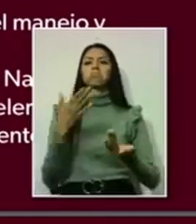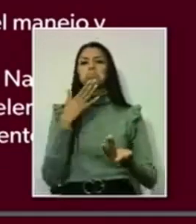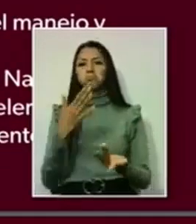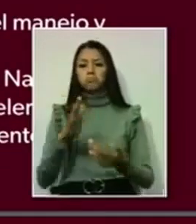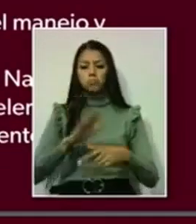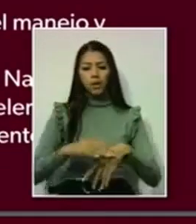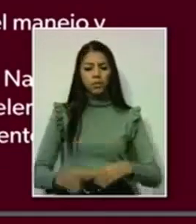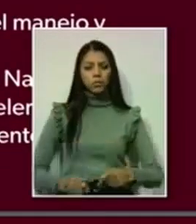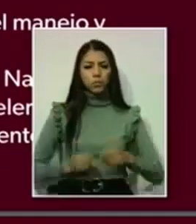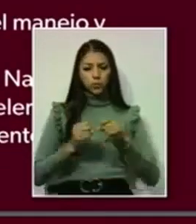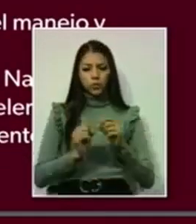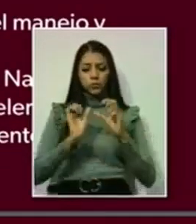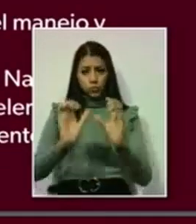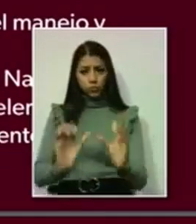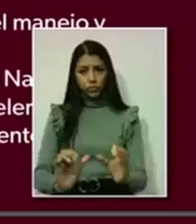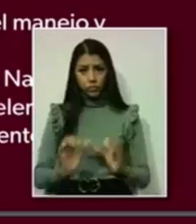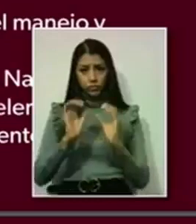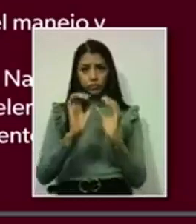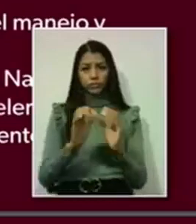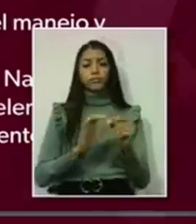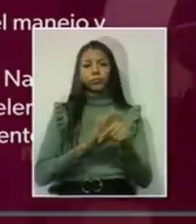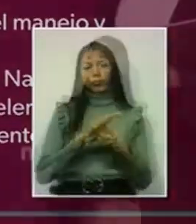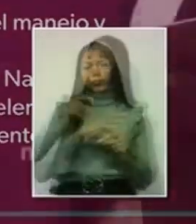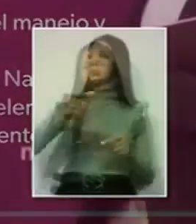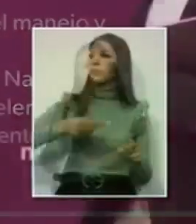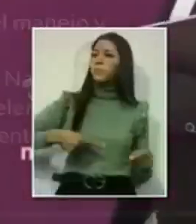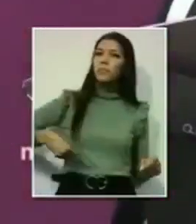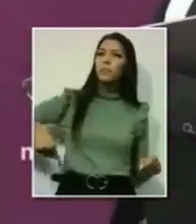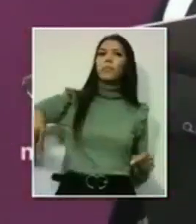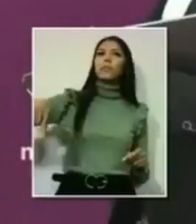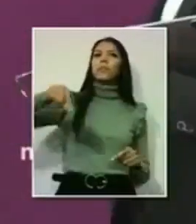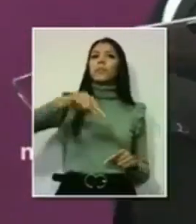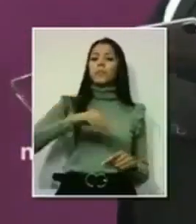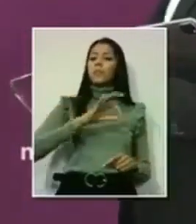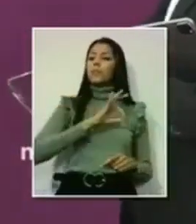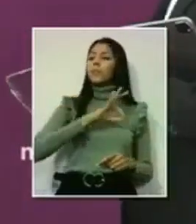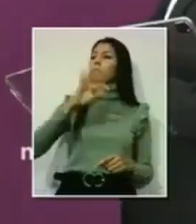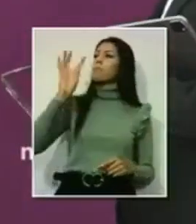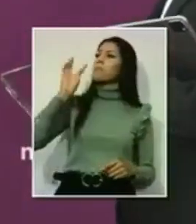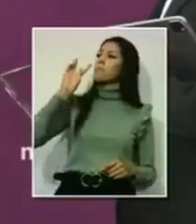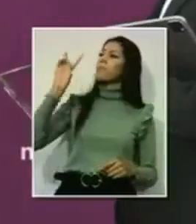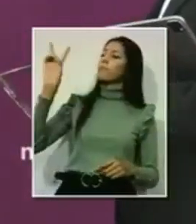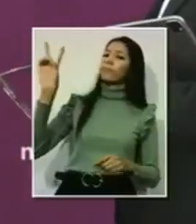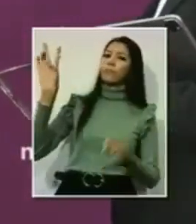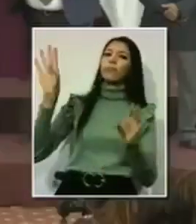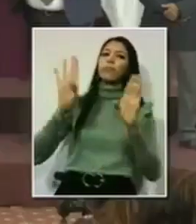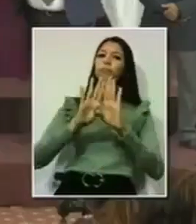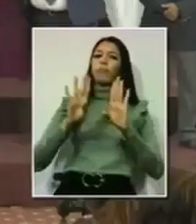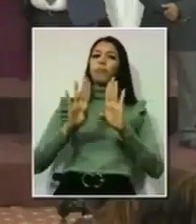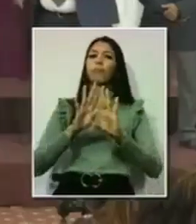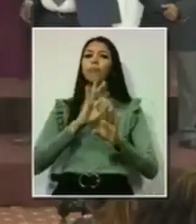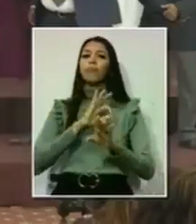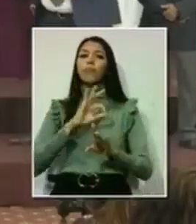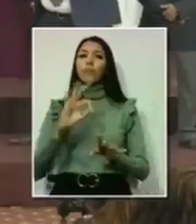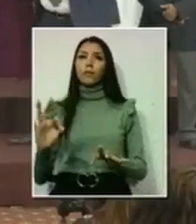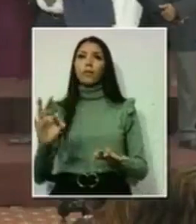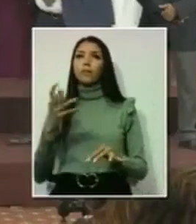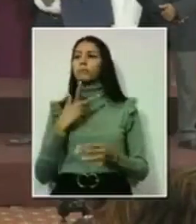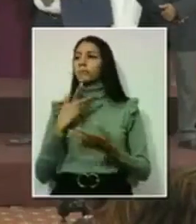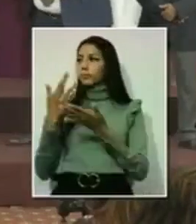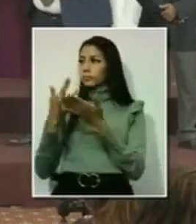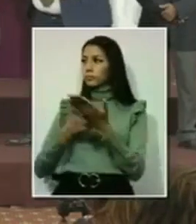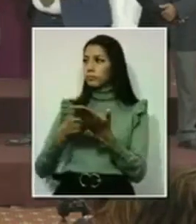general el cuidado de los recursos naturales. Por su parte, el gobernador de Michoacán, Alfredo Ramírez Bedoya, consideró